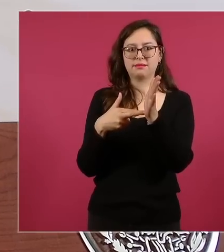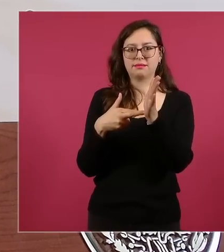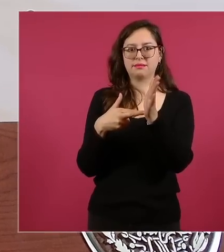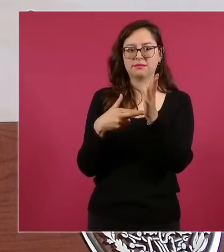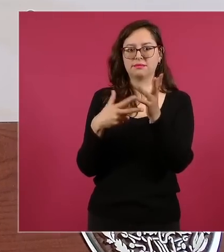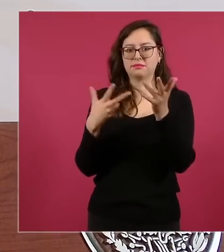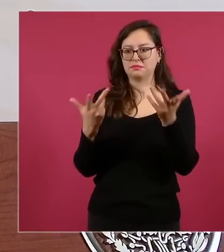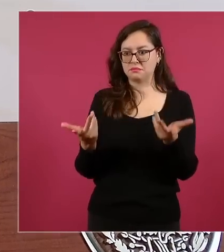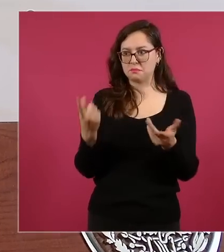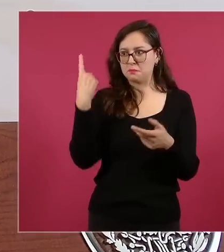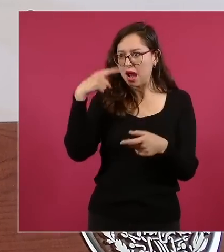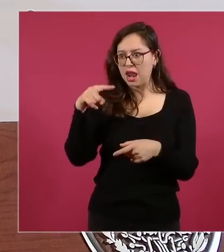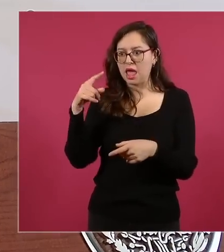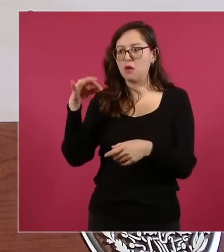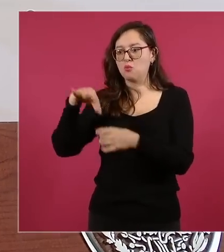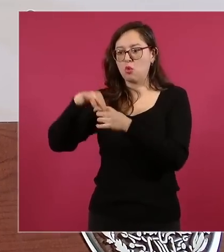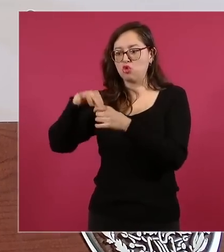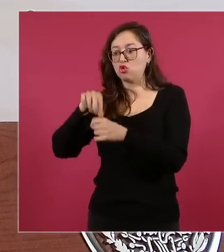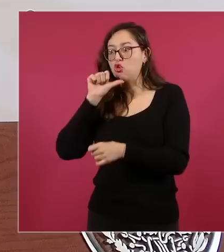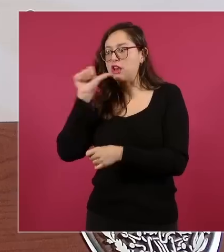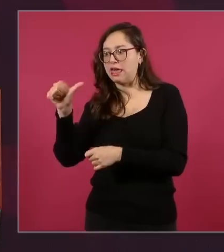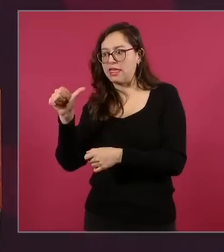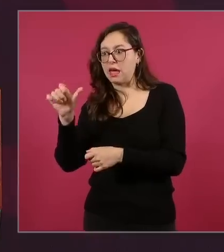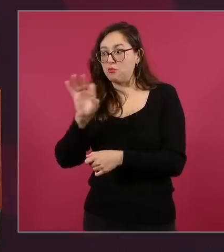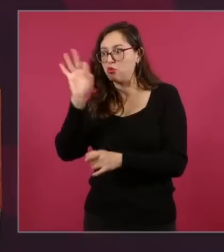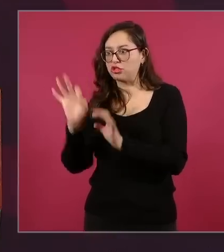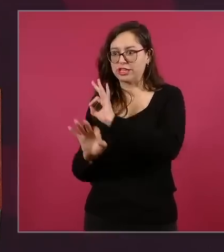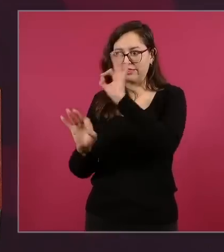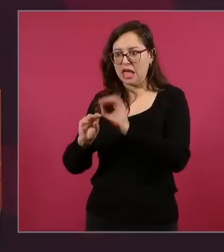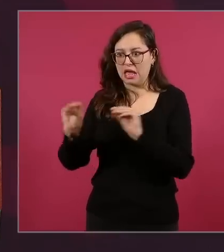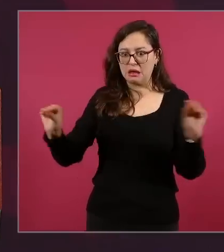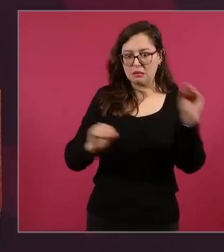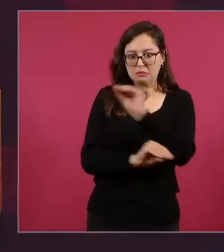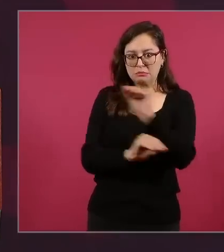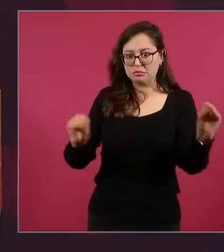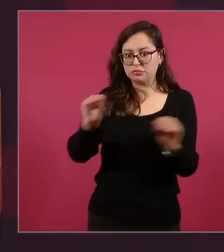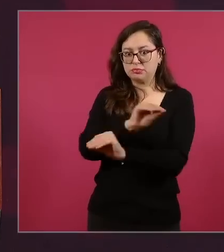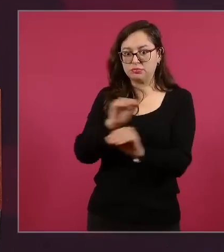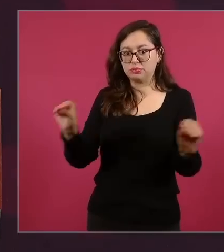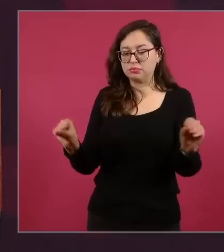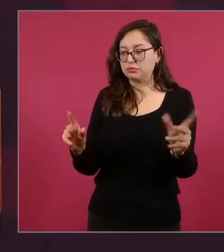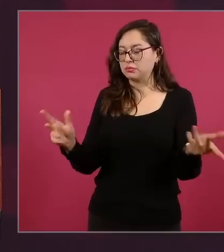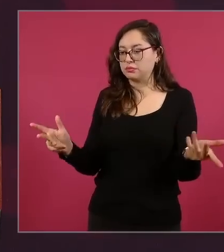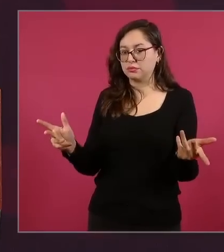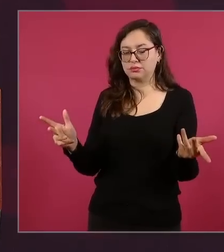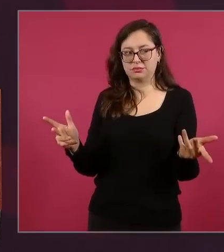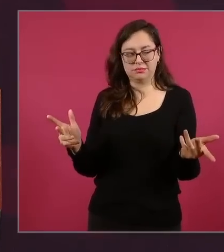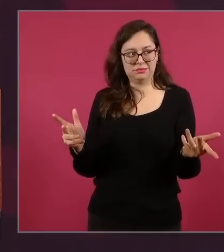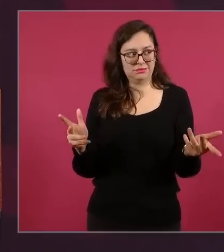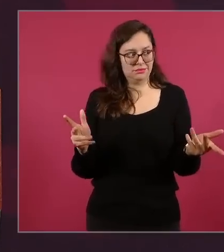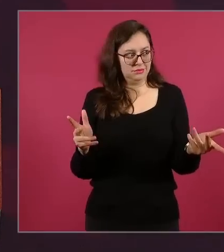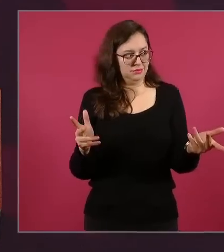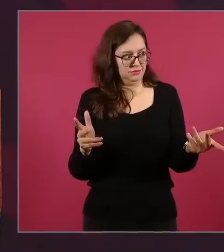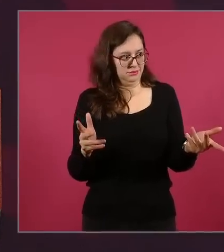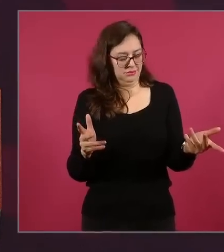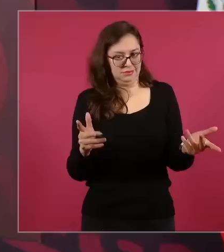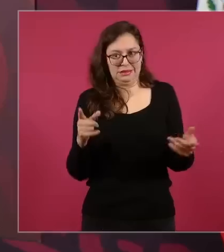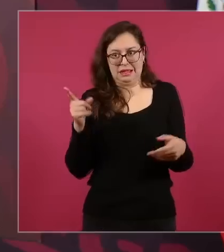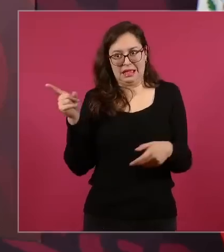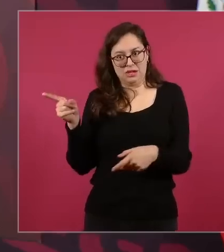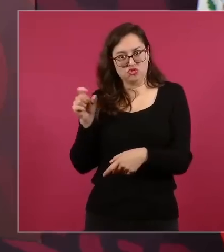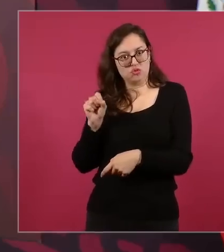representación o el reparto de los diputados plurinominales. Pues desde luego que eso no le